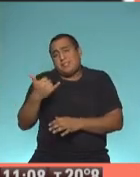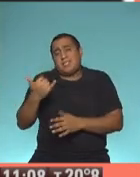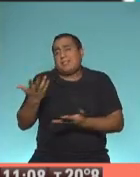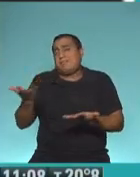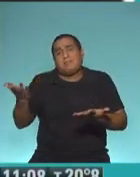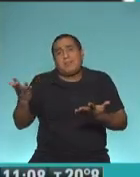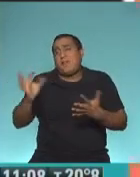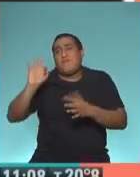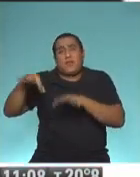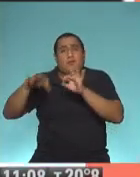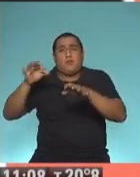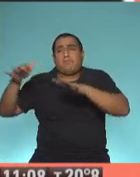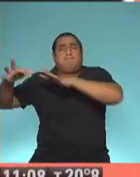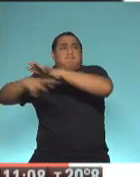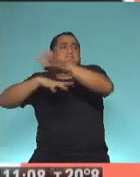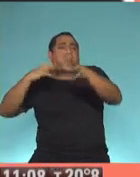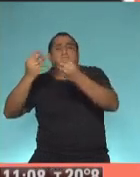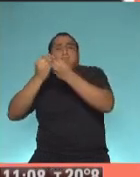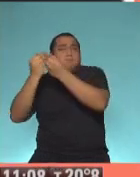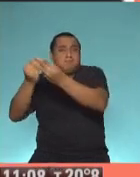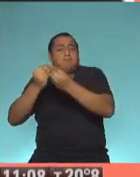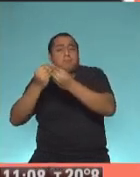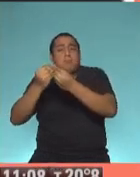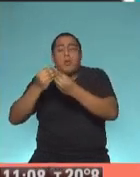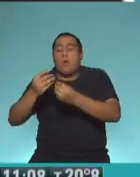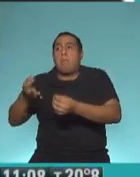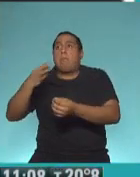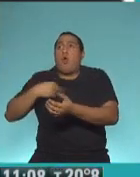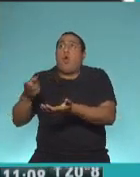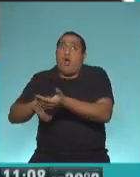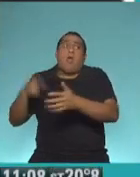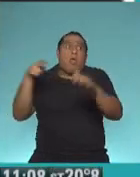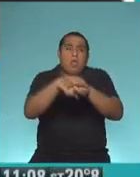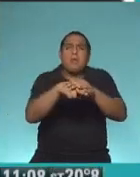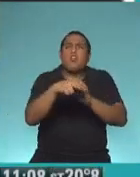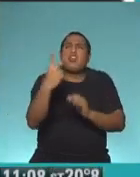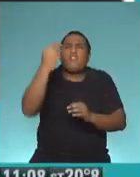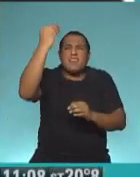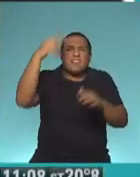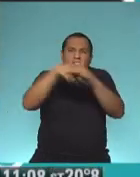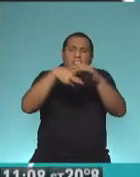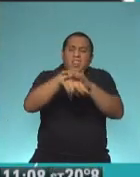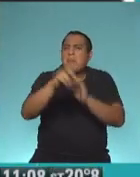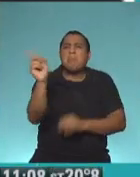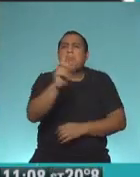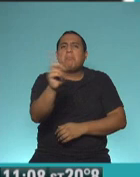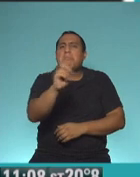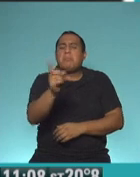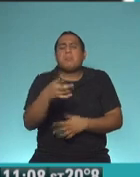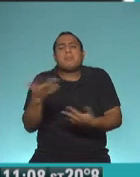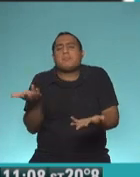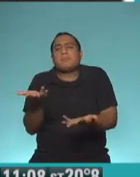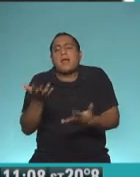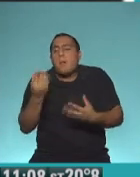había para repartir. Sí. Sin embargo, no se internó 2 veces, tampoco en Lombardía. Eso quiere decir que algún tipo